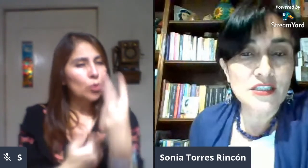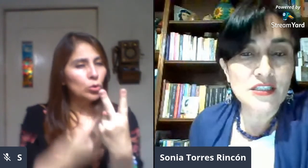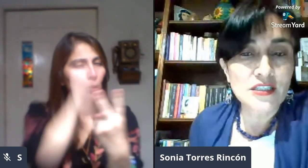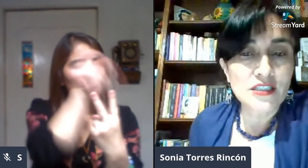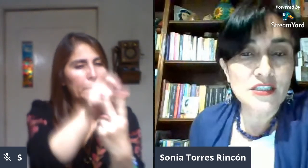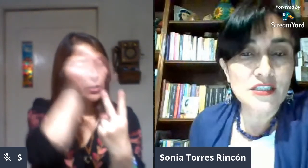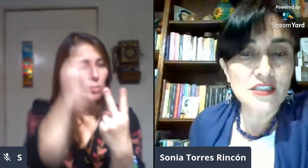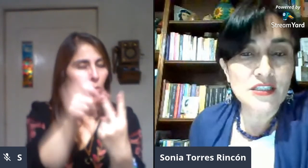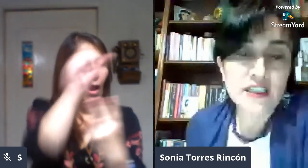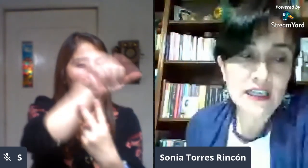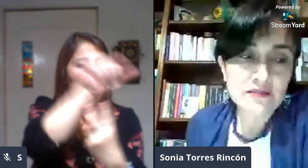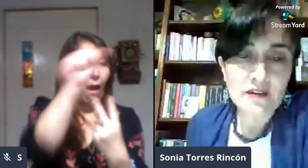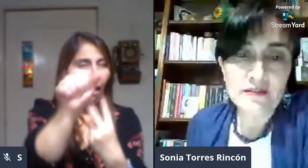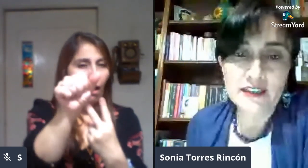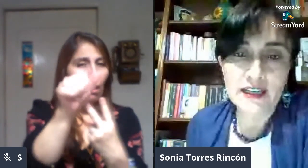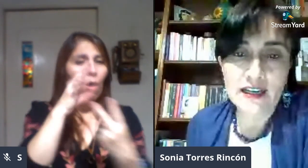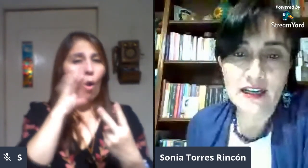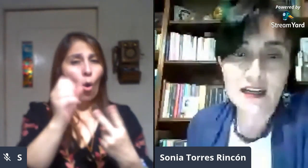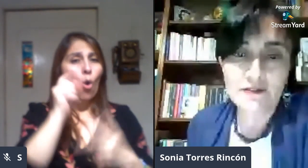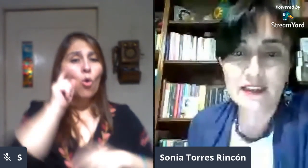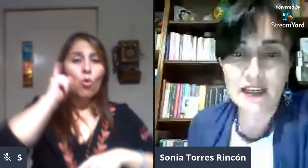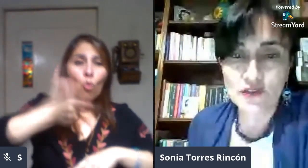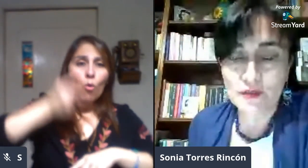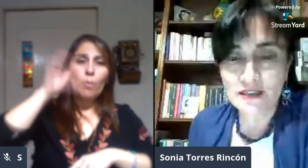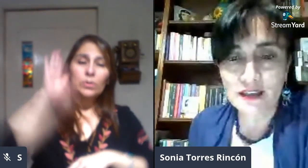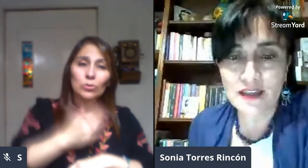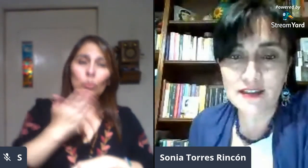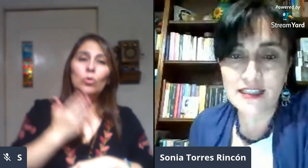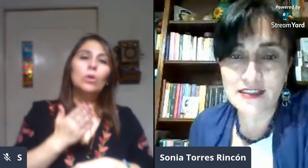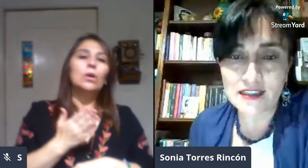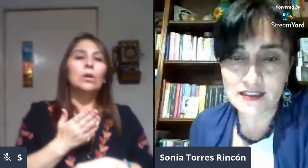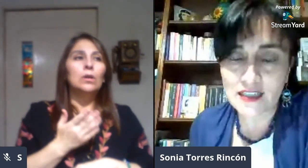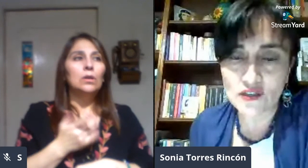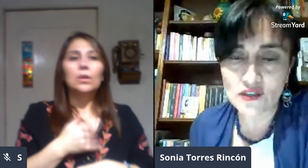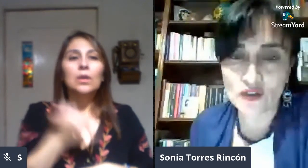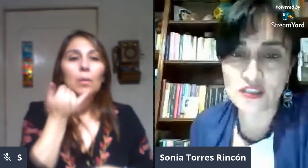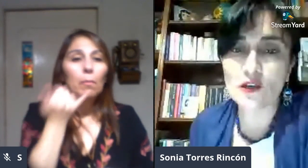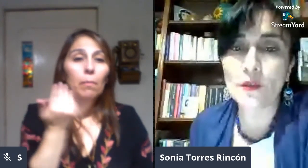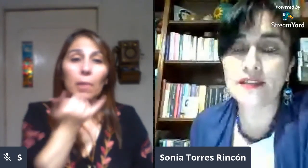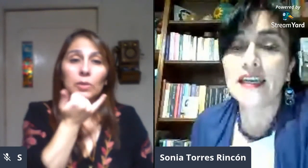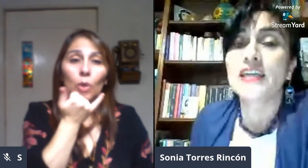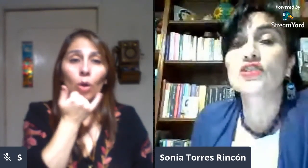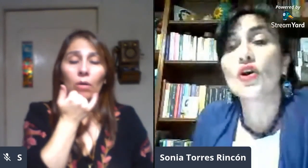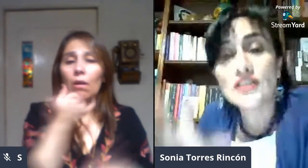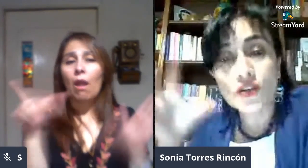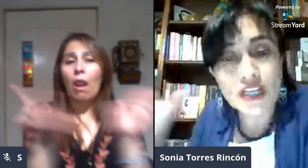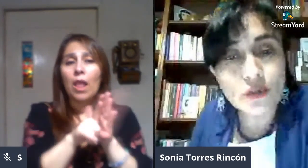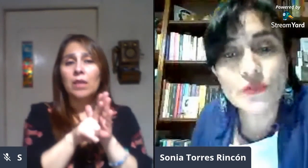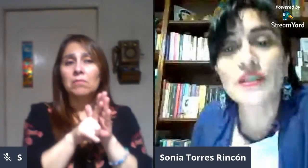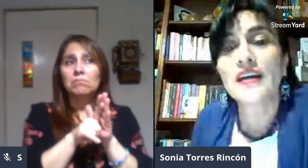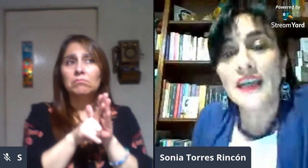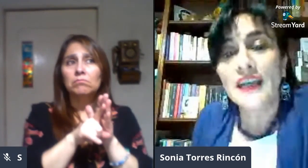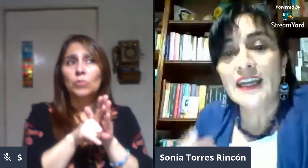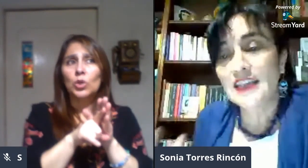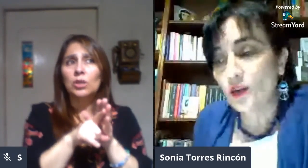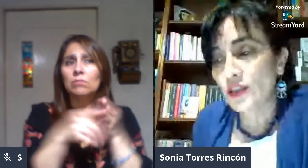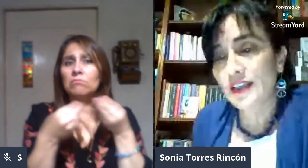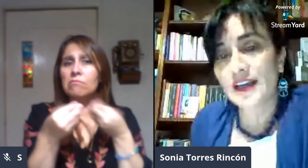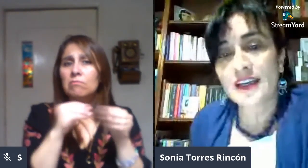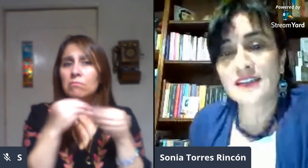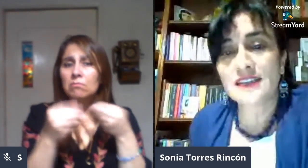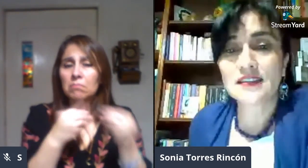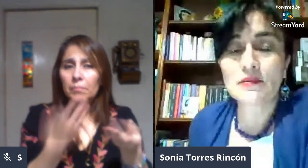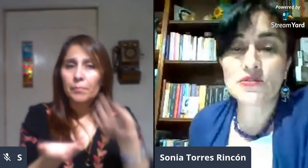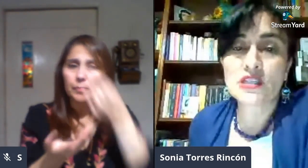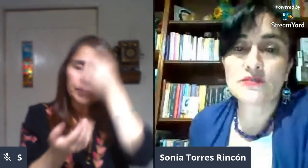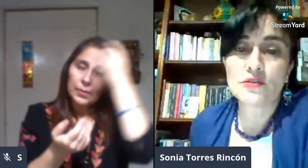impunidad frente a los temas de estas acciones que se cometen. Y todo esto redunda en esa lógica